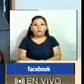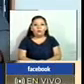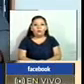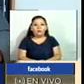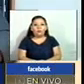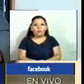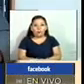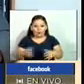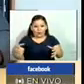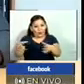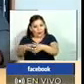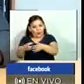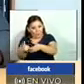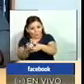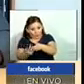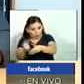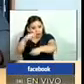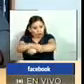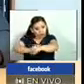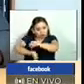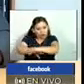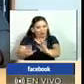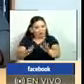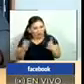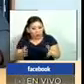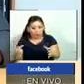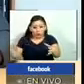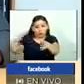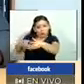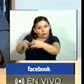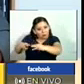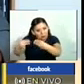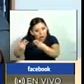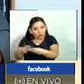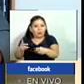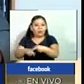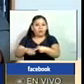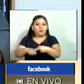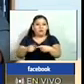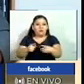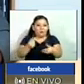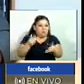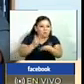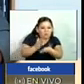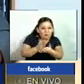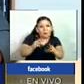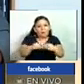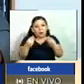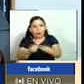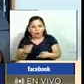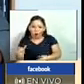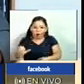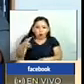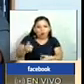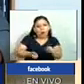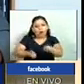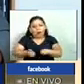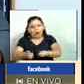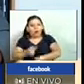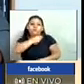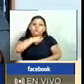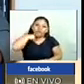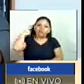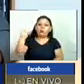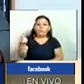los procesados que irán a juicio están acusados de agrupaciones ilícitas actos de terrorismo robo de vehículos homicidios